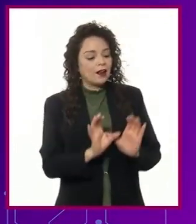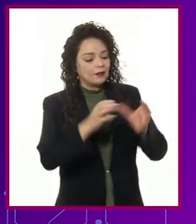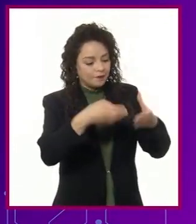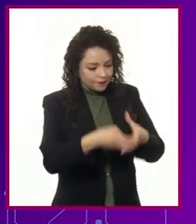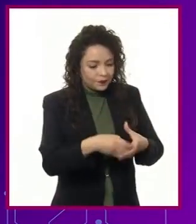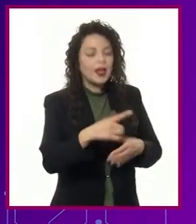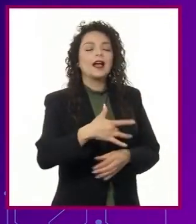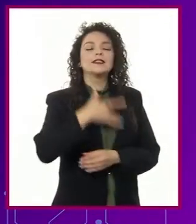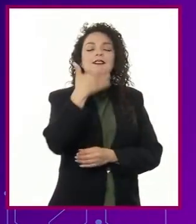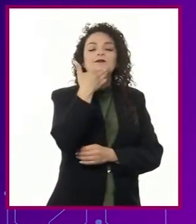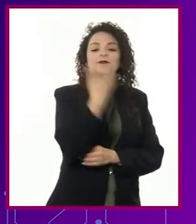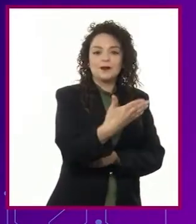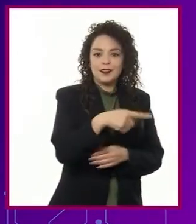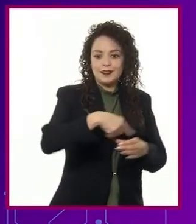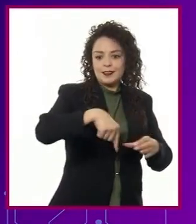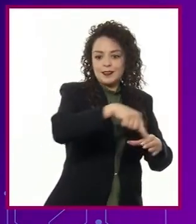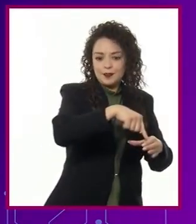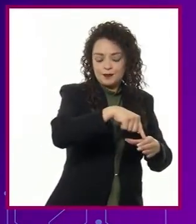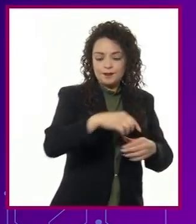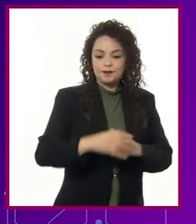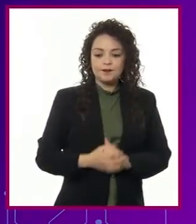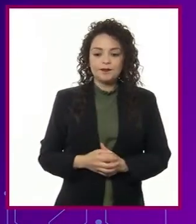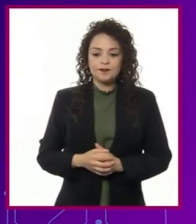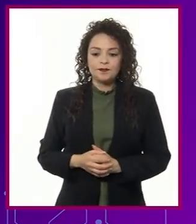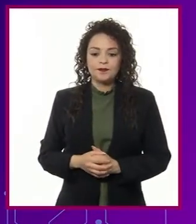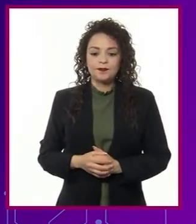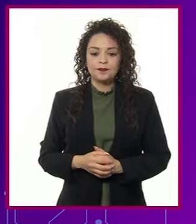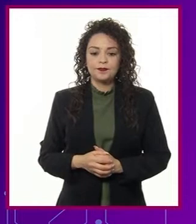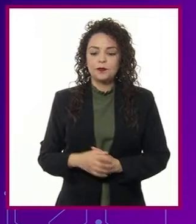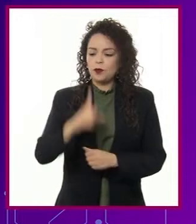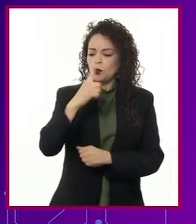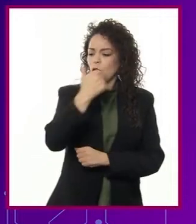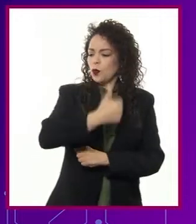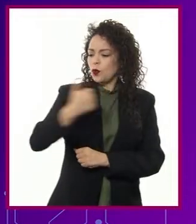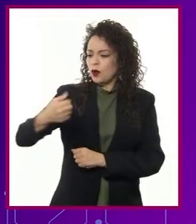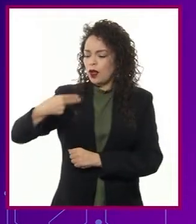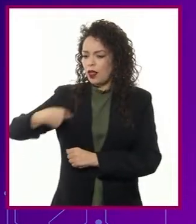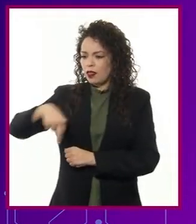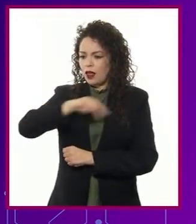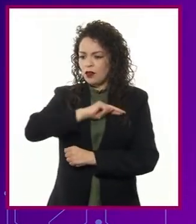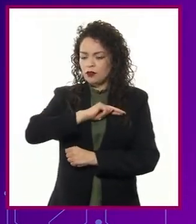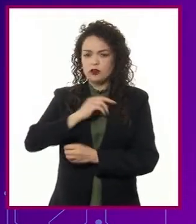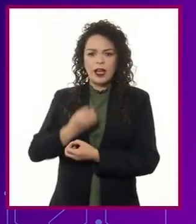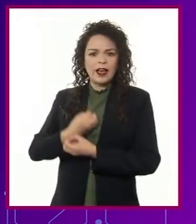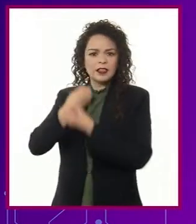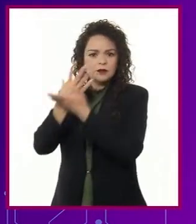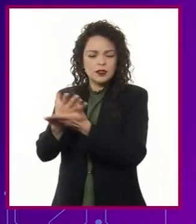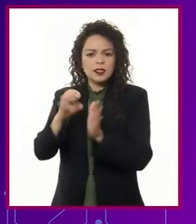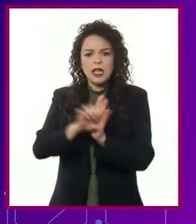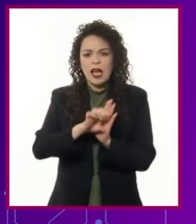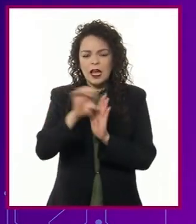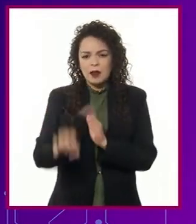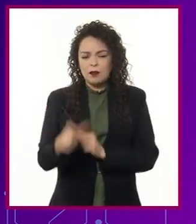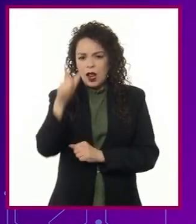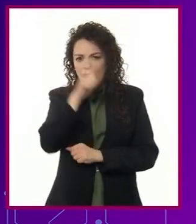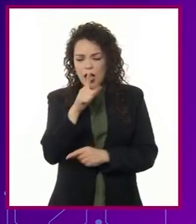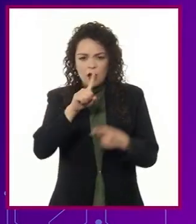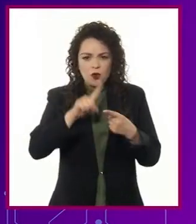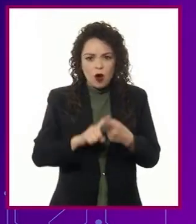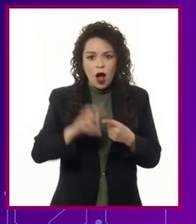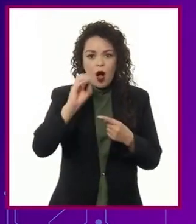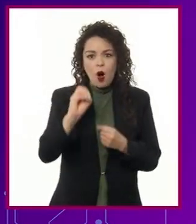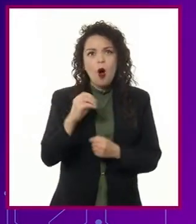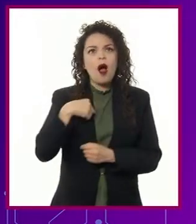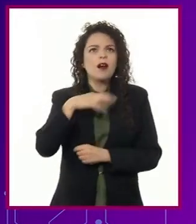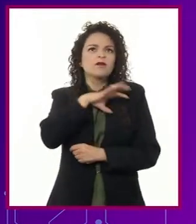Estas expresiones simbólicas que cada uno de nosotros tenemos, por ejemplo, el lenguaje, o por ejemplo el gusto